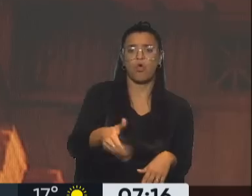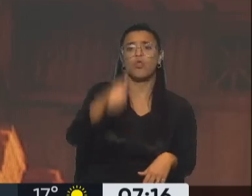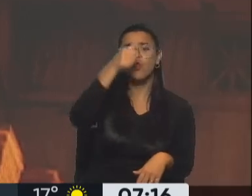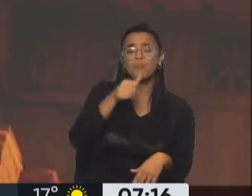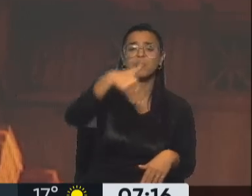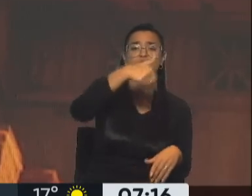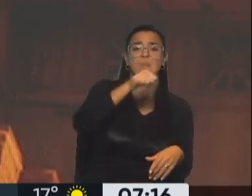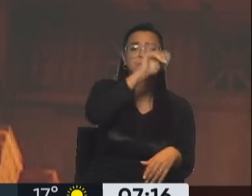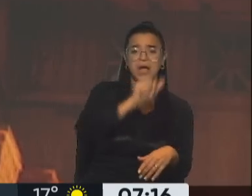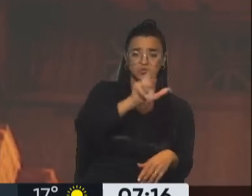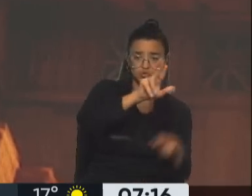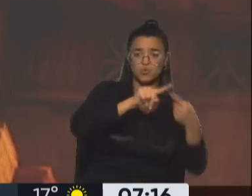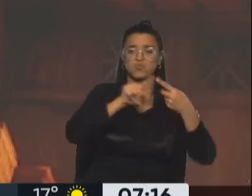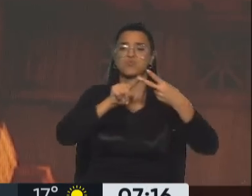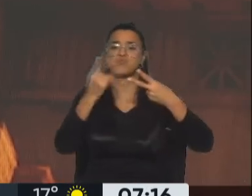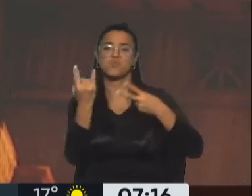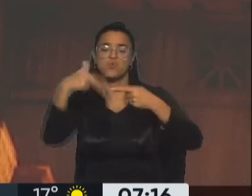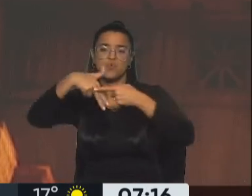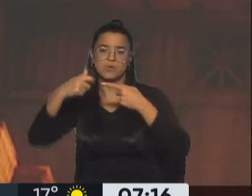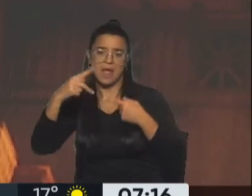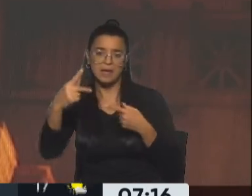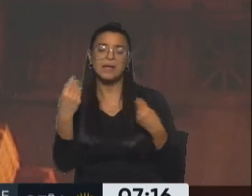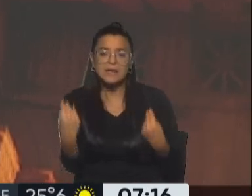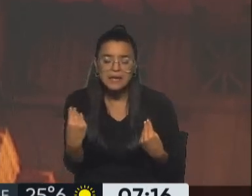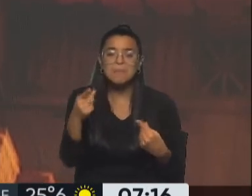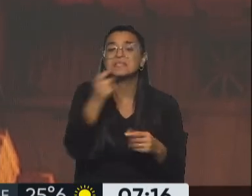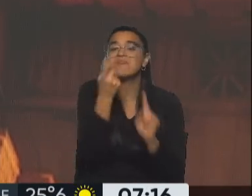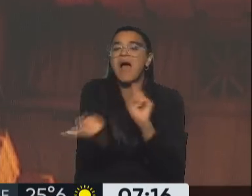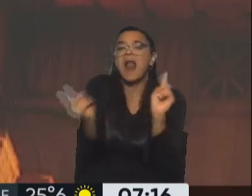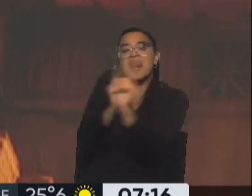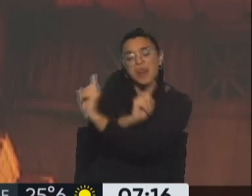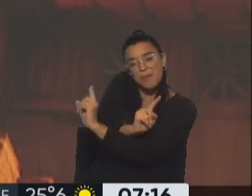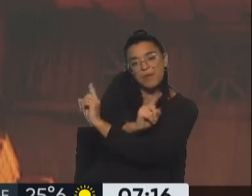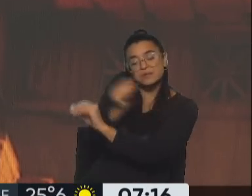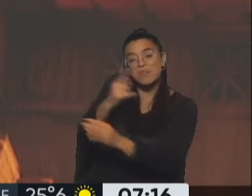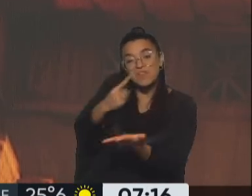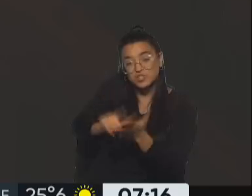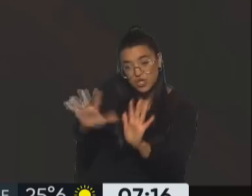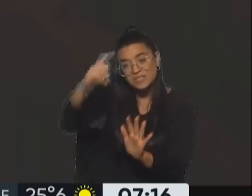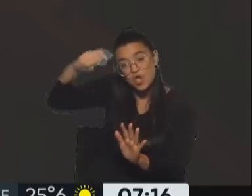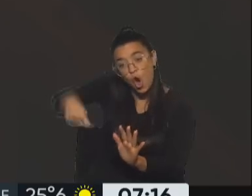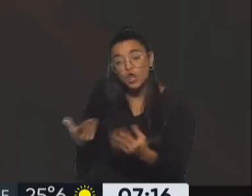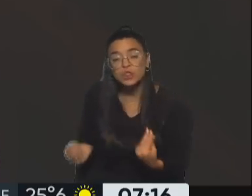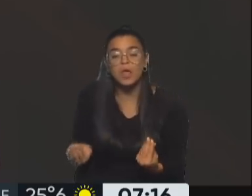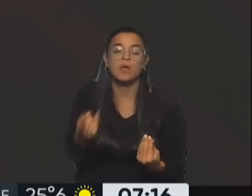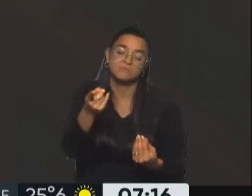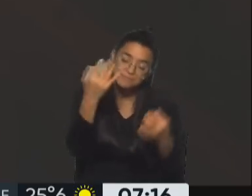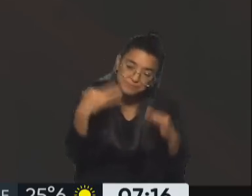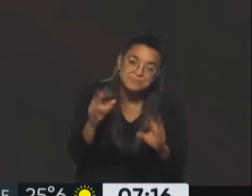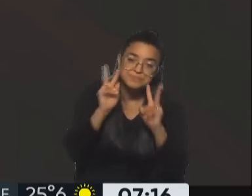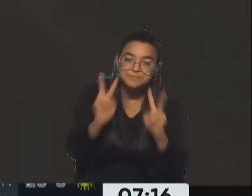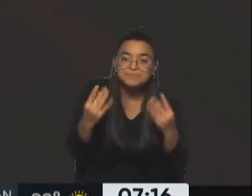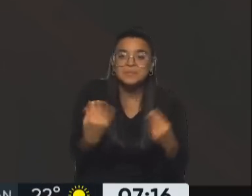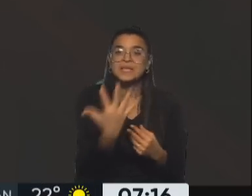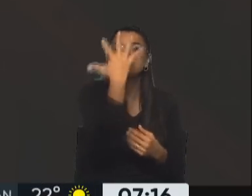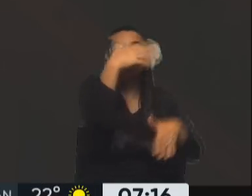Mansur como la fórmula de UNIAC. ¿Qué hubiera sucedido si hubiera sido al revés? ¿Hubiera tomado esta decisión la Corte? Bueno, ese es el punto. Hay que tener en cuenta que las